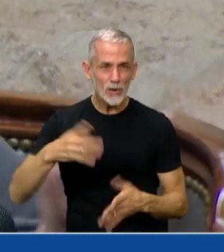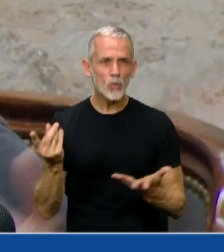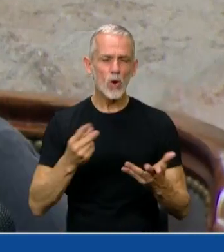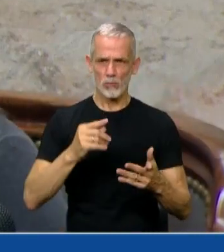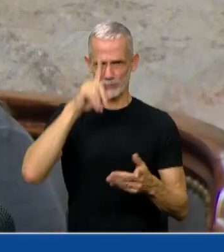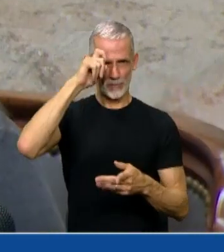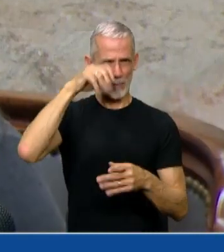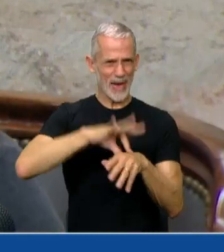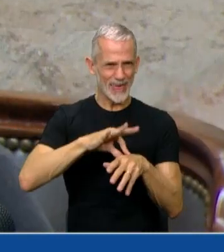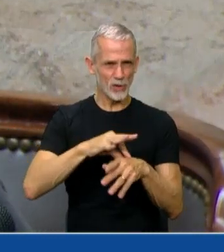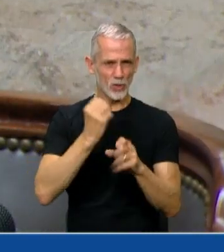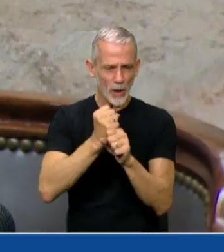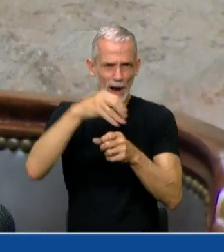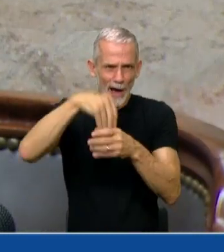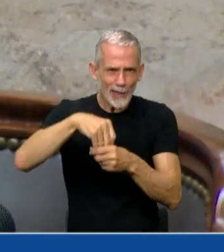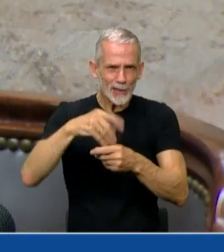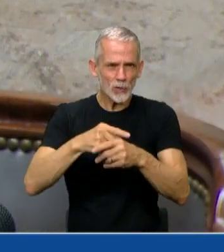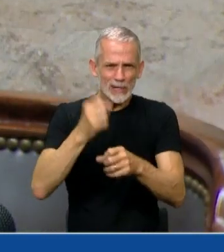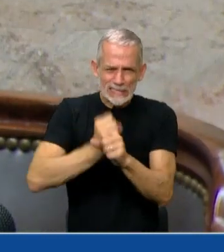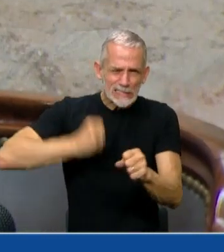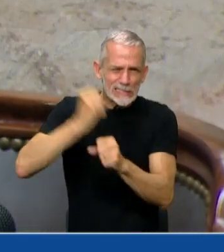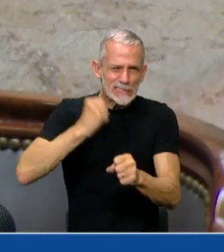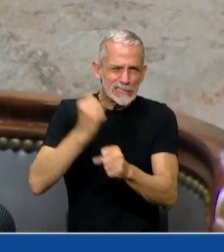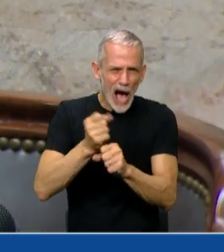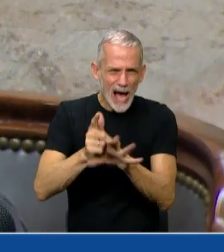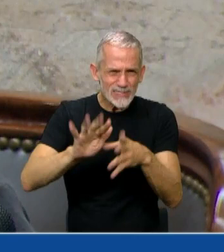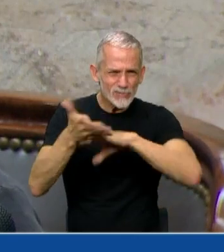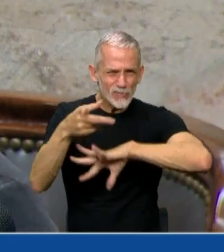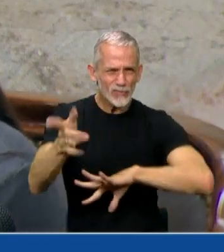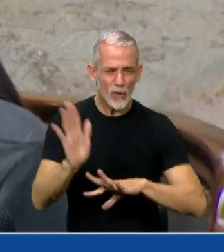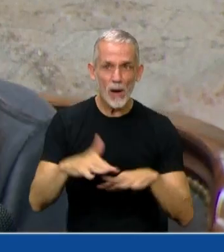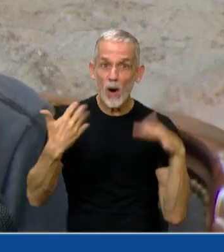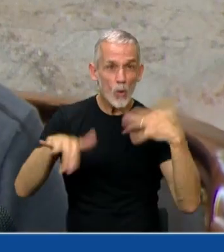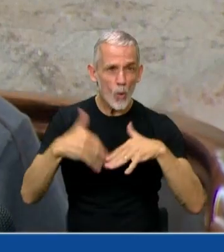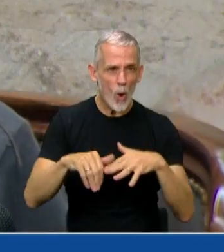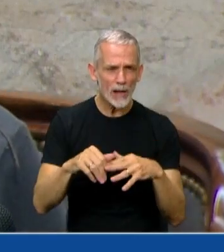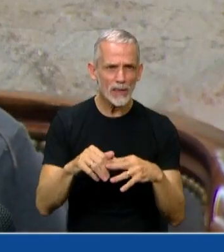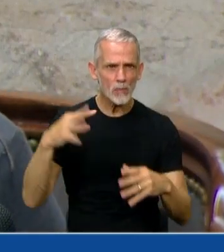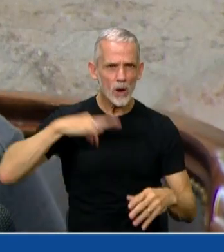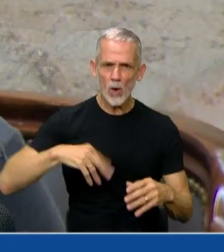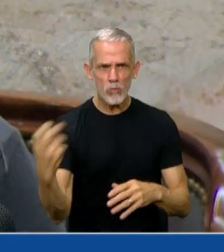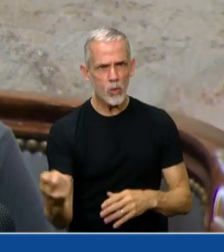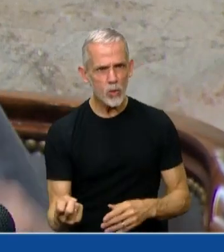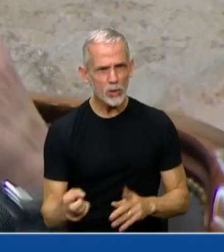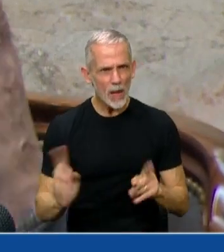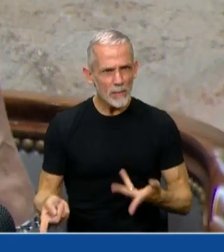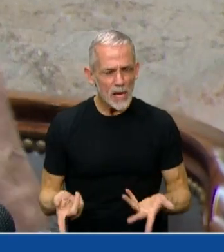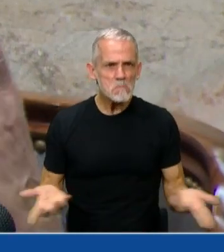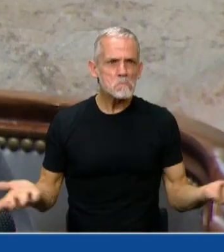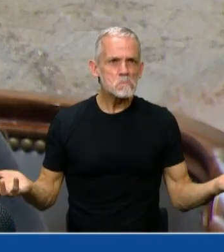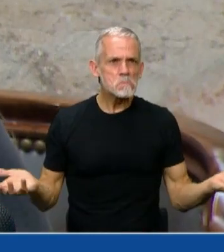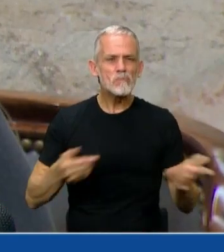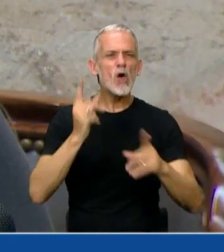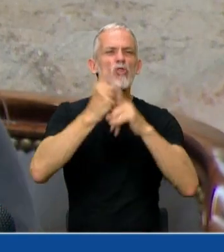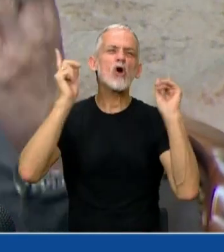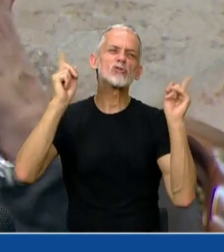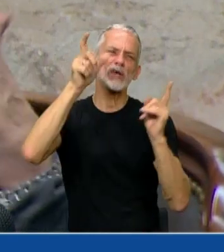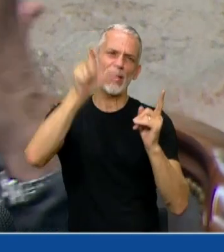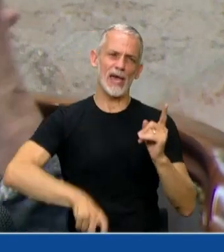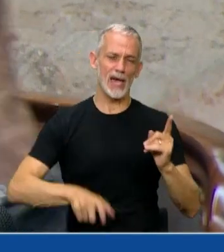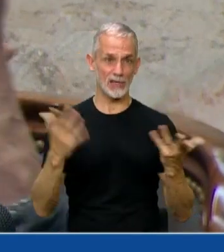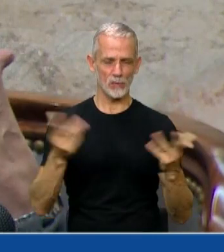salud, encima que se desloma trabajando en las condiciones, sin embargo, le saquean el salario. Las y los docentes. Yo